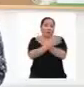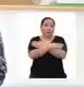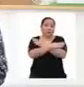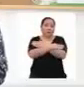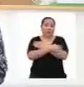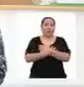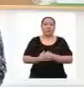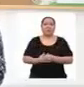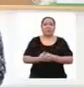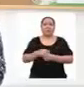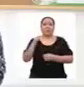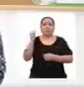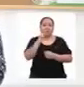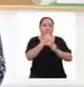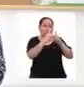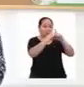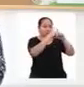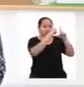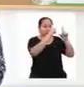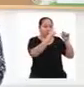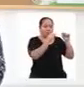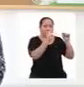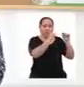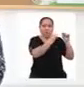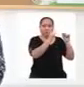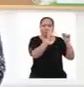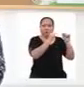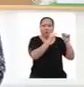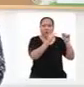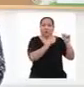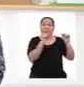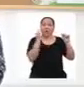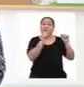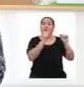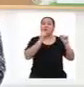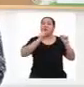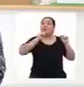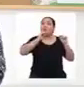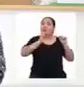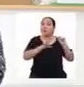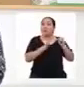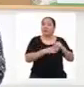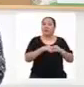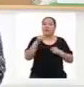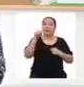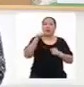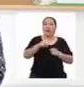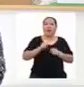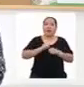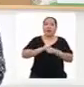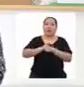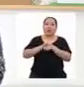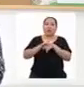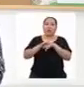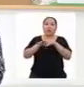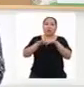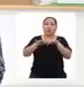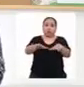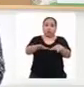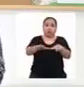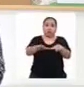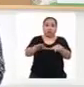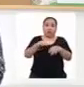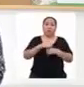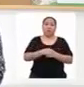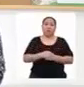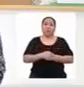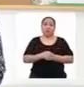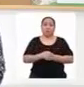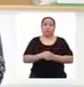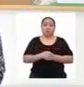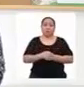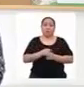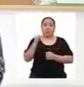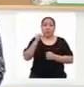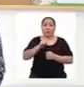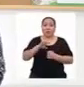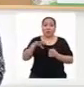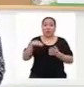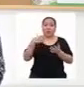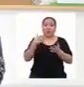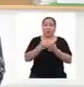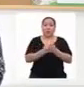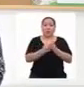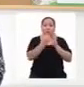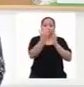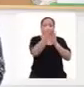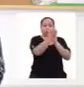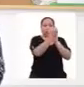Este párrafo inicial nos plantea el contexto, la pandemia del COVID-19. Llevó a una